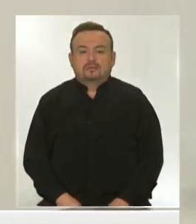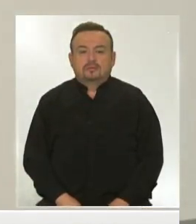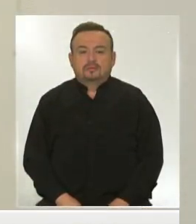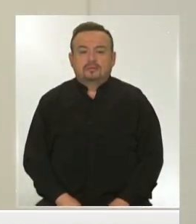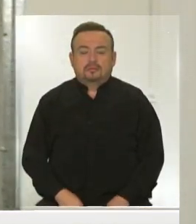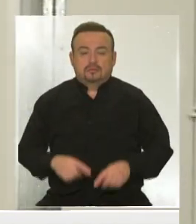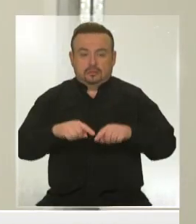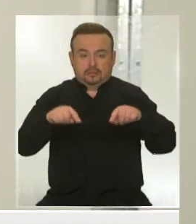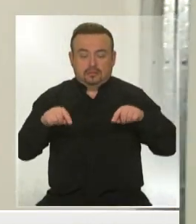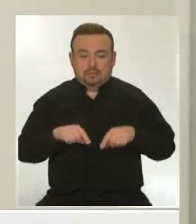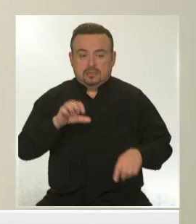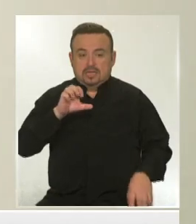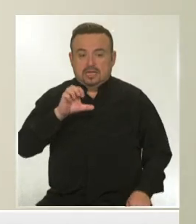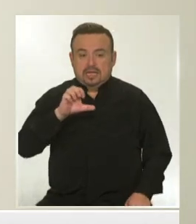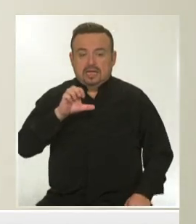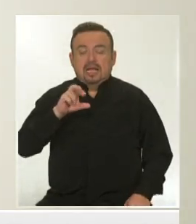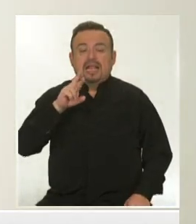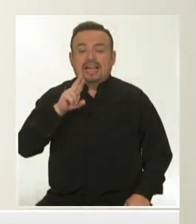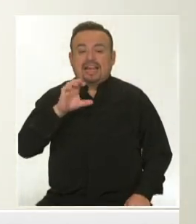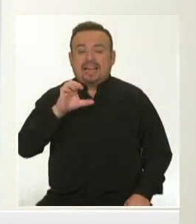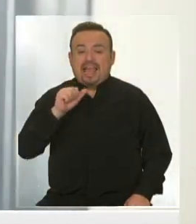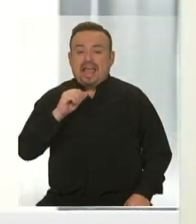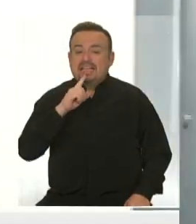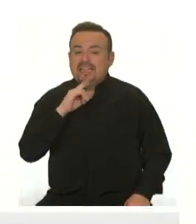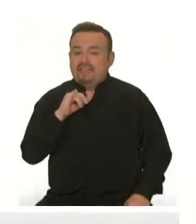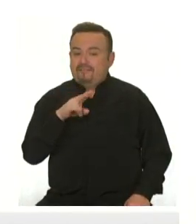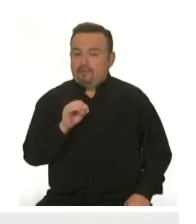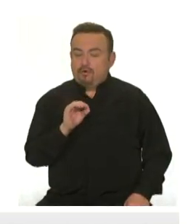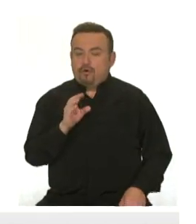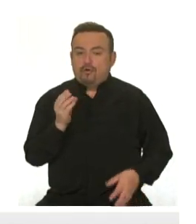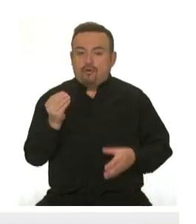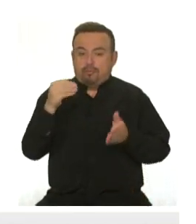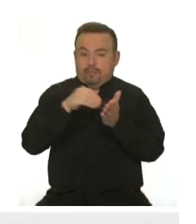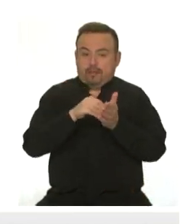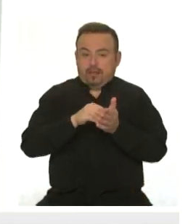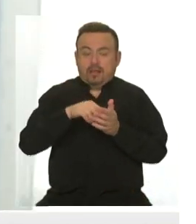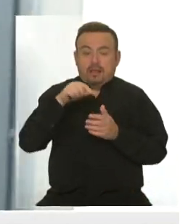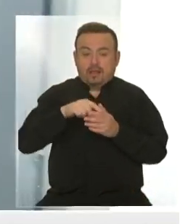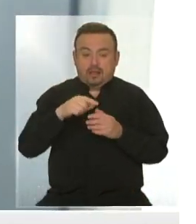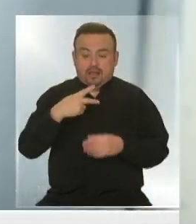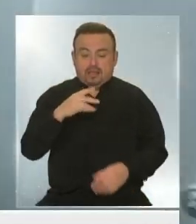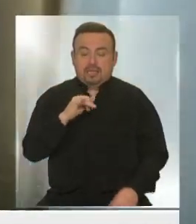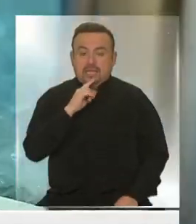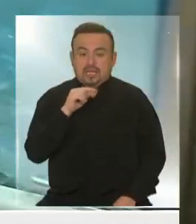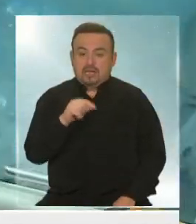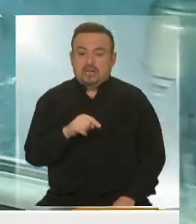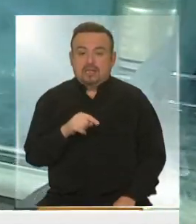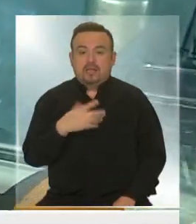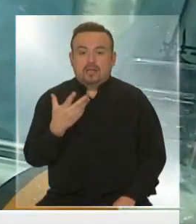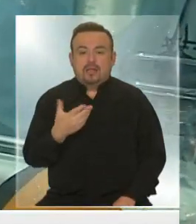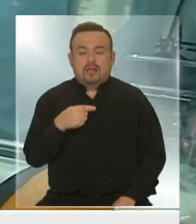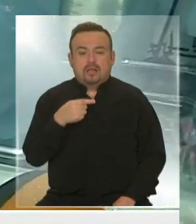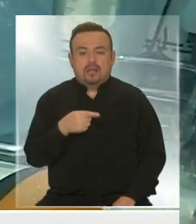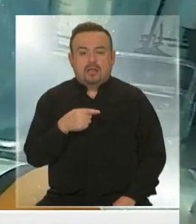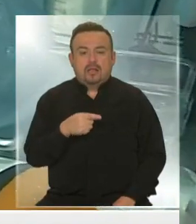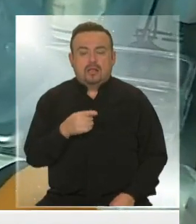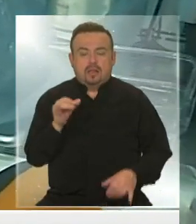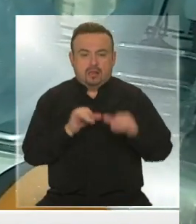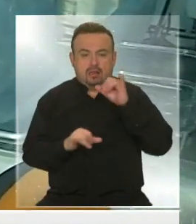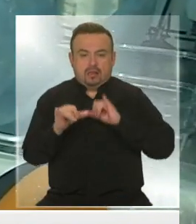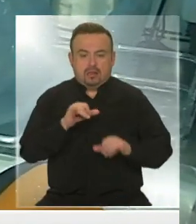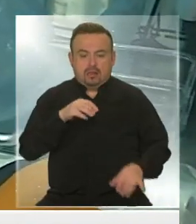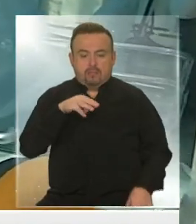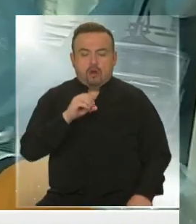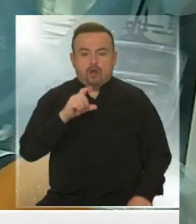bueno, este reactivo es muy importante, de lo que agrega más valor al kit que nosotros tenemos, porque es un reactivo de biología